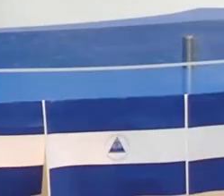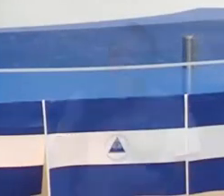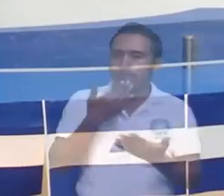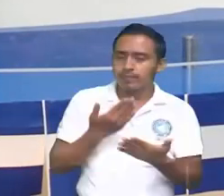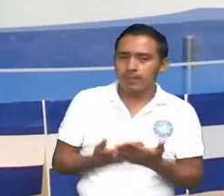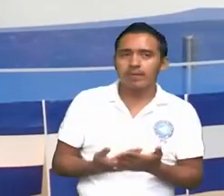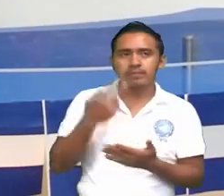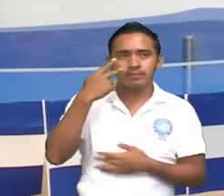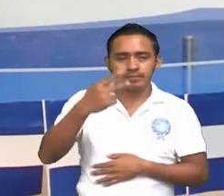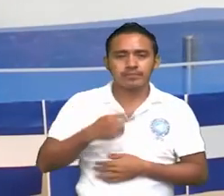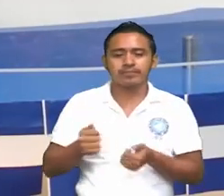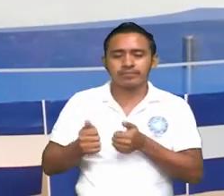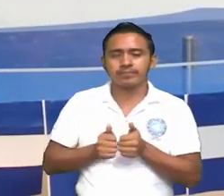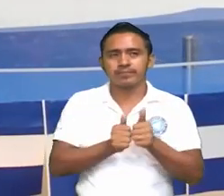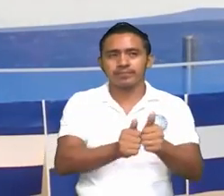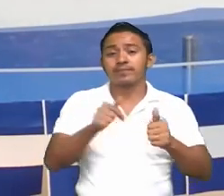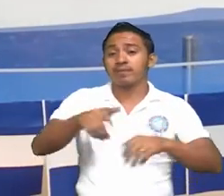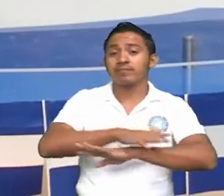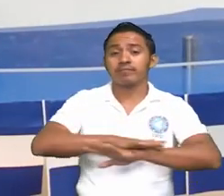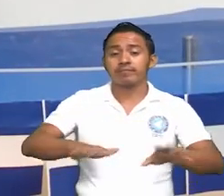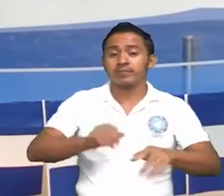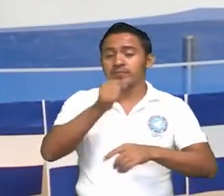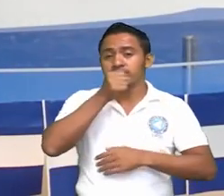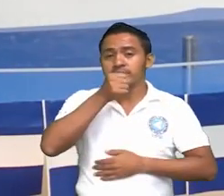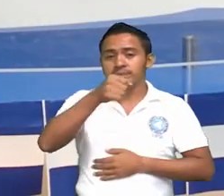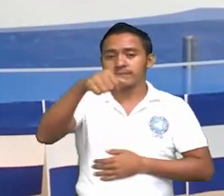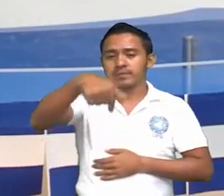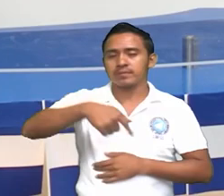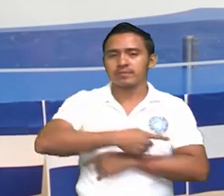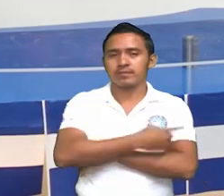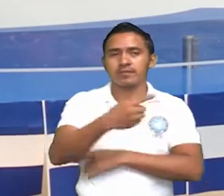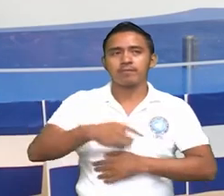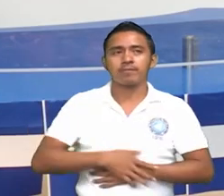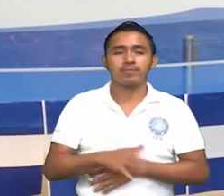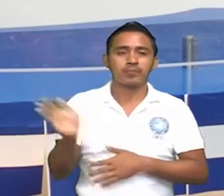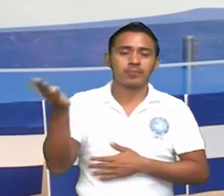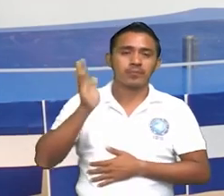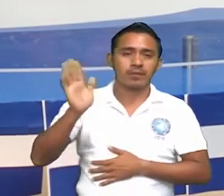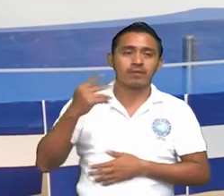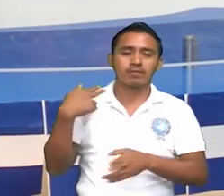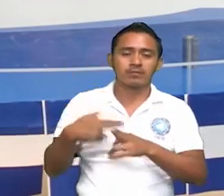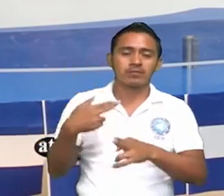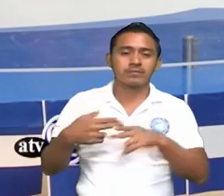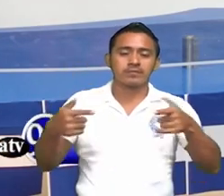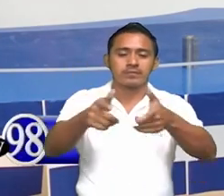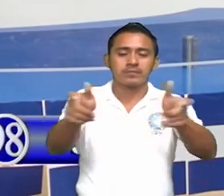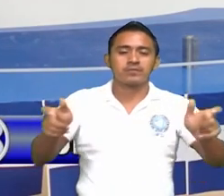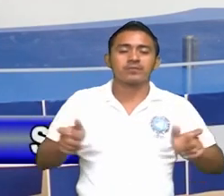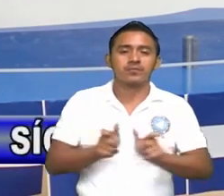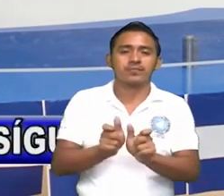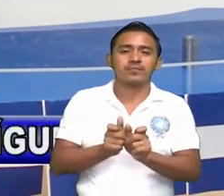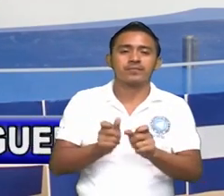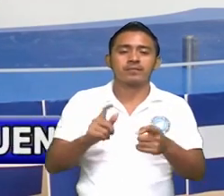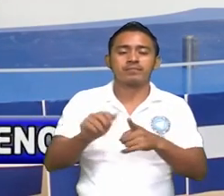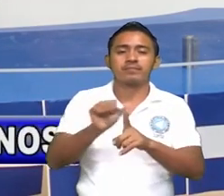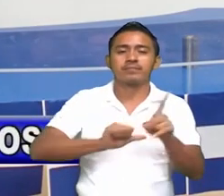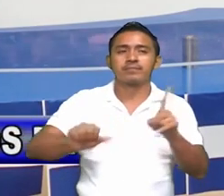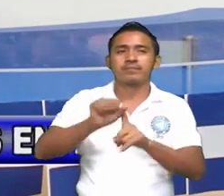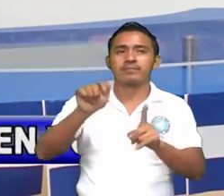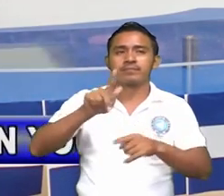Gracias por habernos acompañado. Hasta aquí las informaciones del día de hoy. Nos despedimos en nombre de todo el equipo de producción de Asamblea